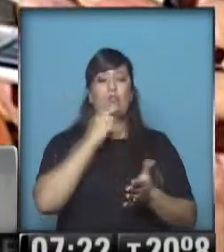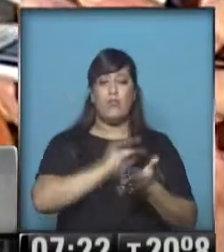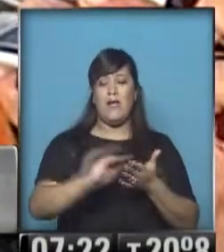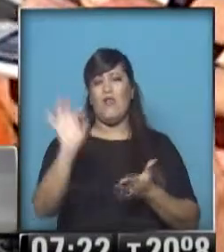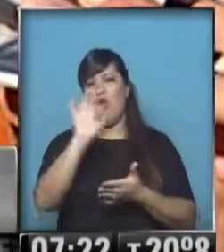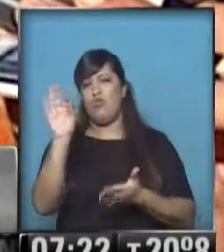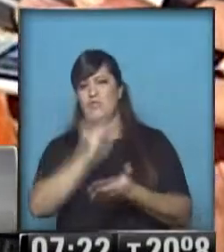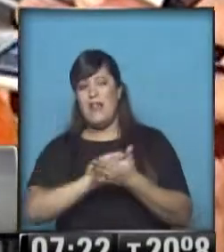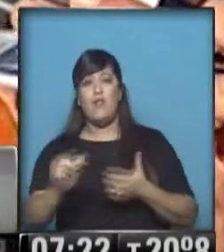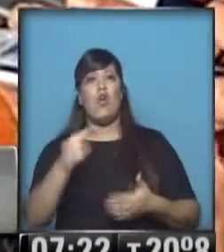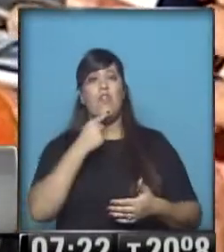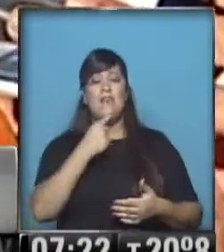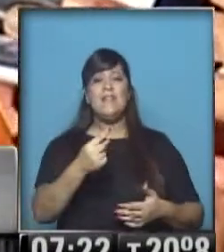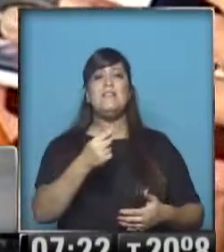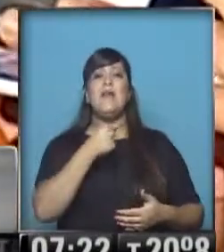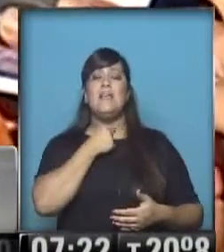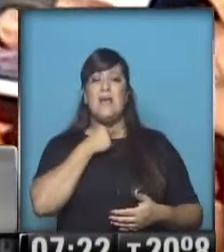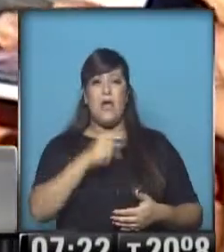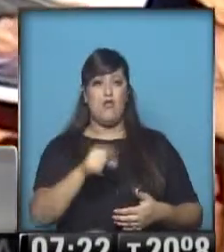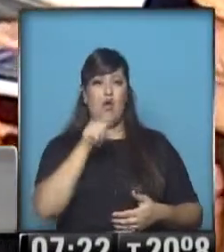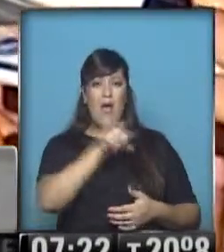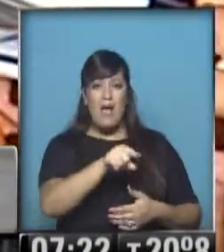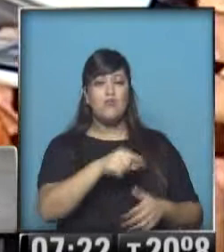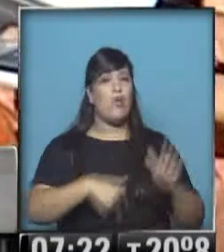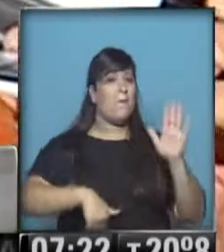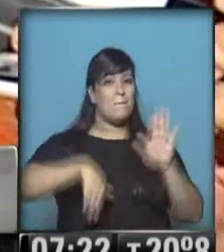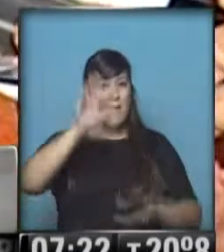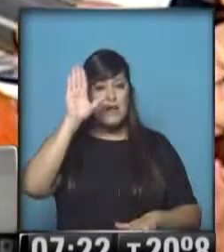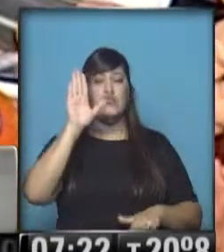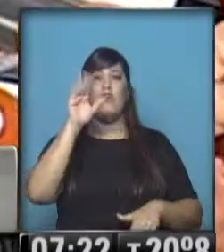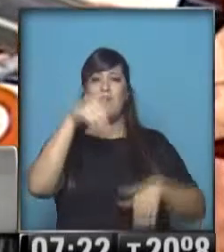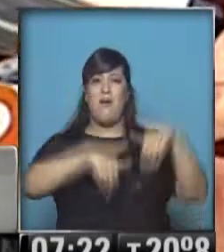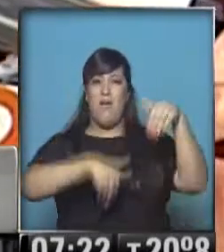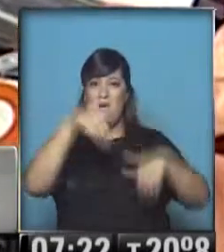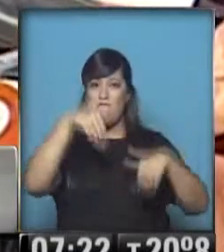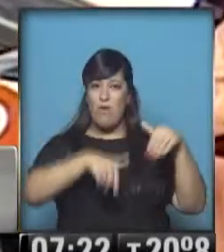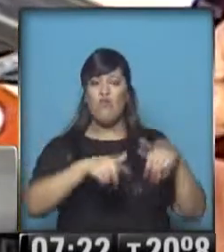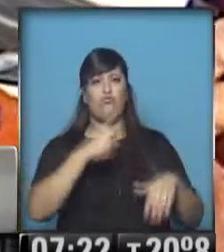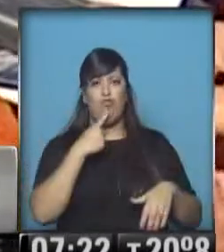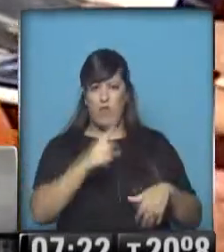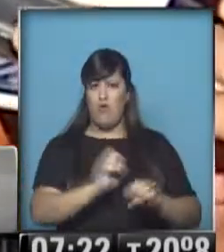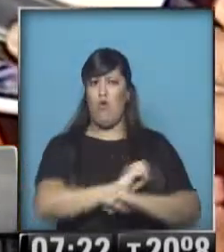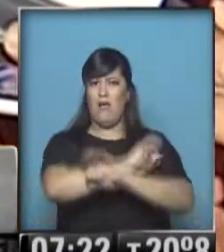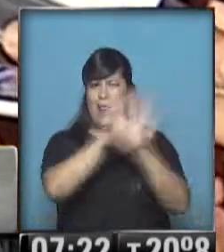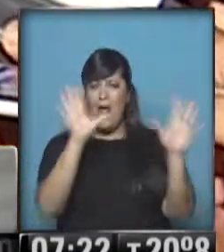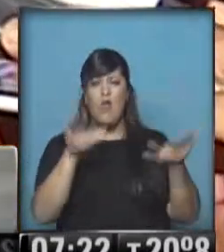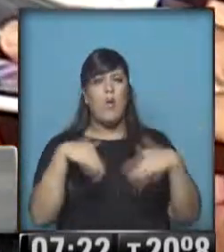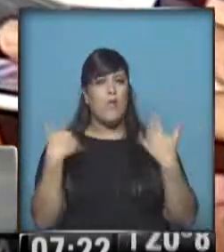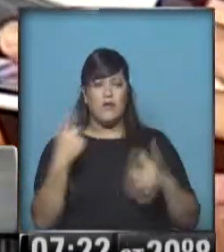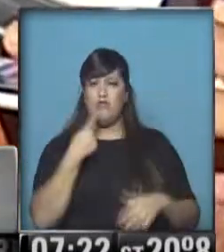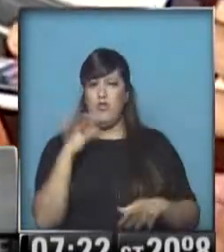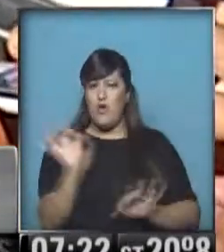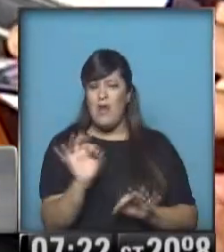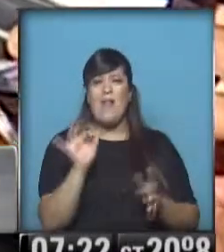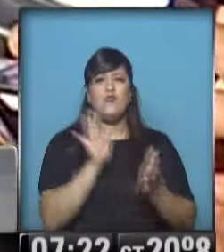que determinada materia tenía que tener una mayoría agravada, lo ha dicho expresamente, con lo cual no ha referido respecto de los